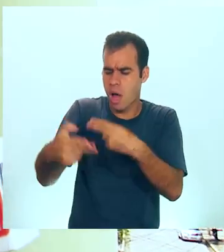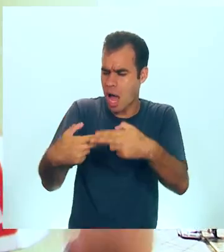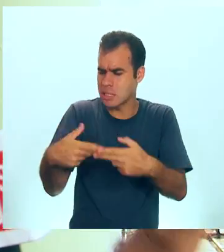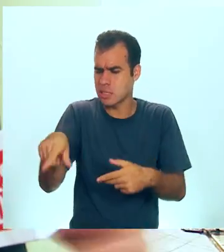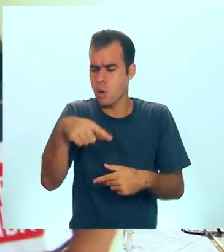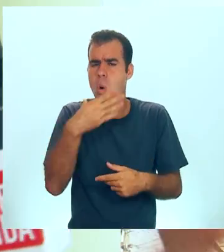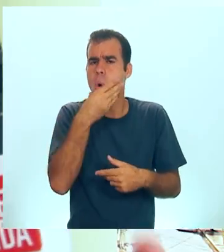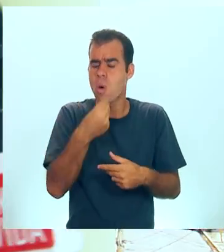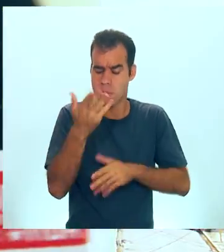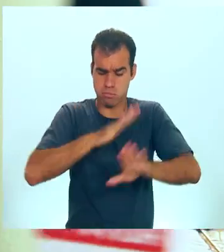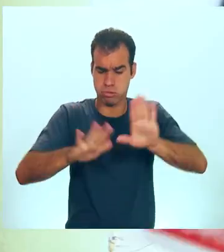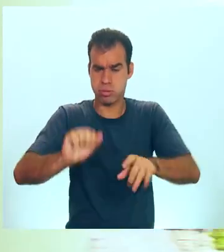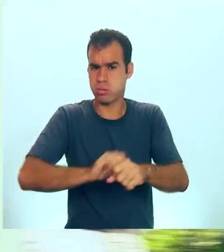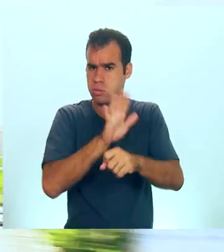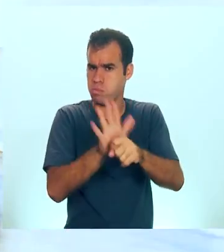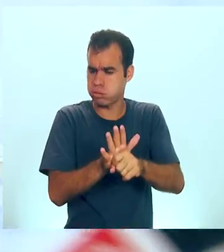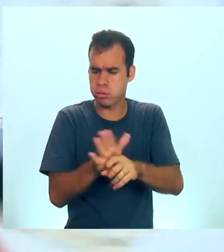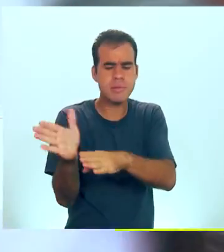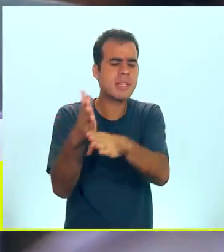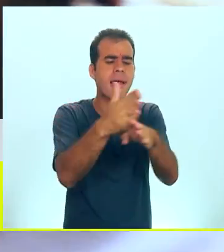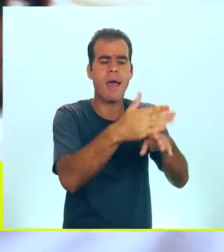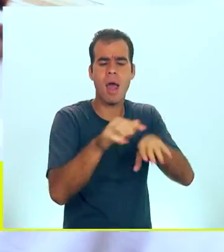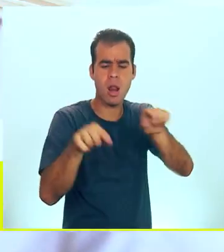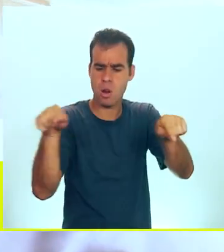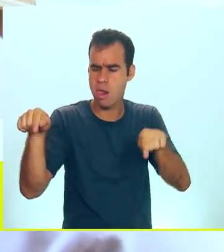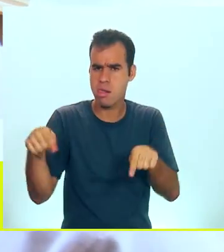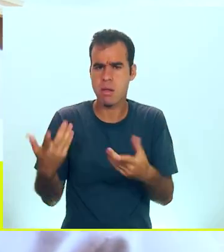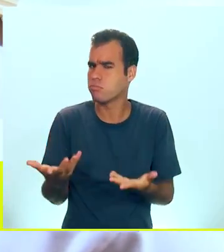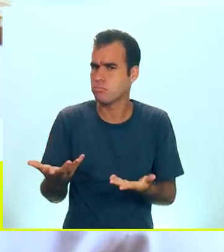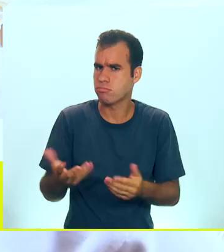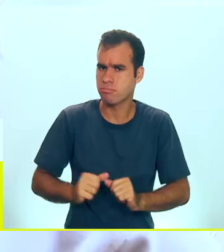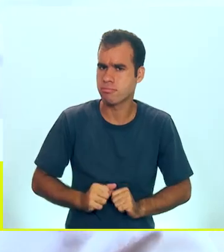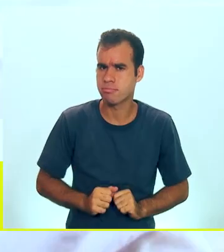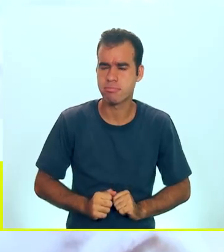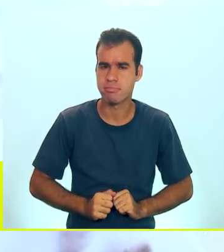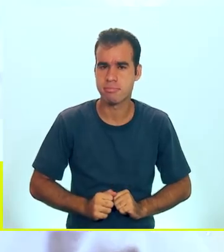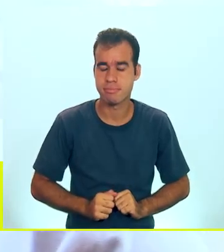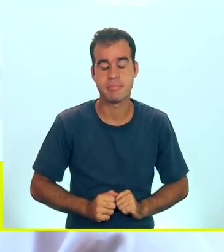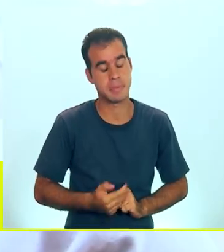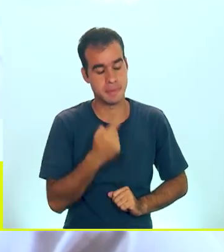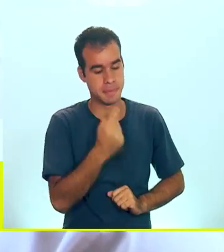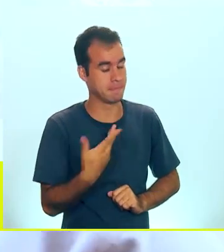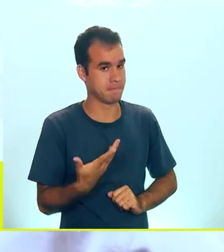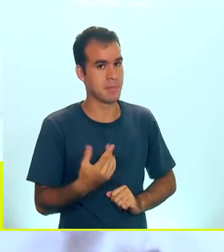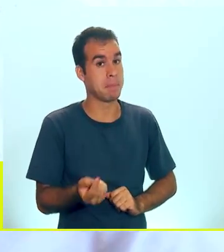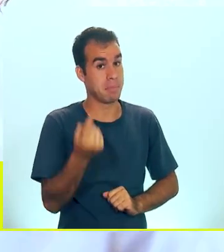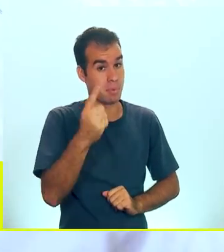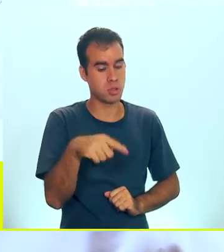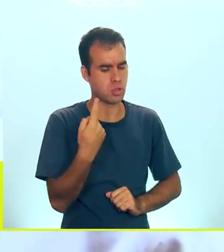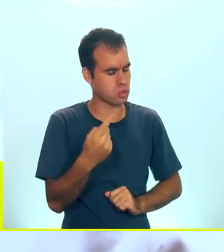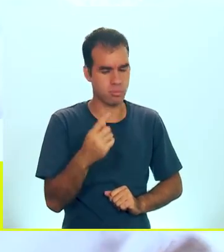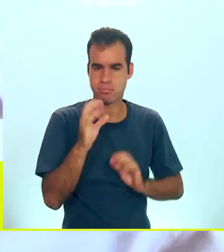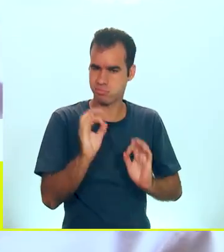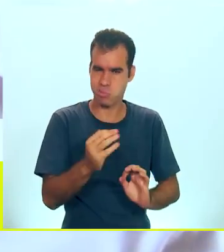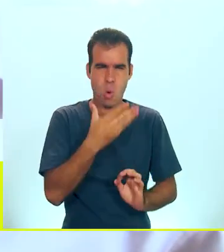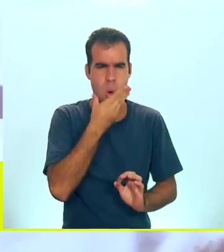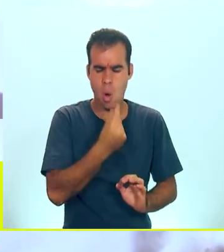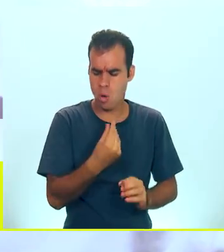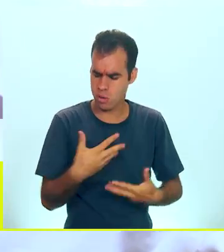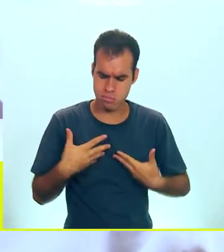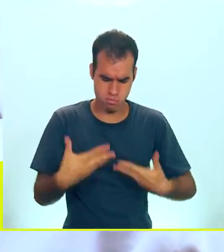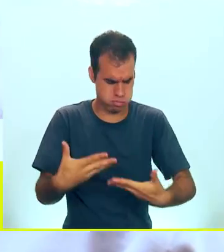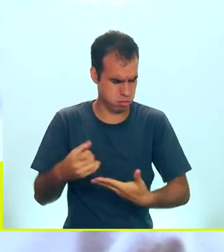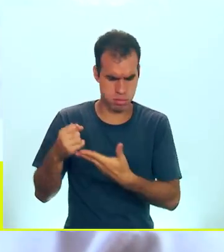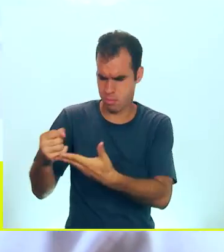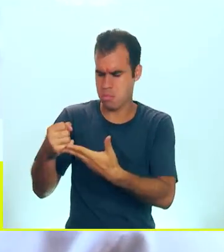pandemia desde los distintos frentes? Bien, lo primero es que siempre tenemos que estar en todo. Los jóvenes siempre tienen que estar en